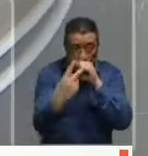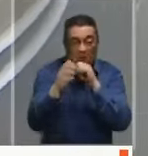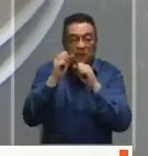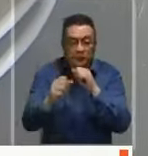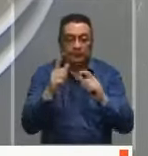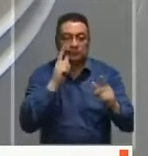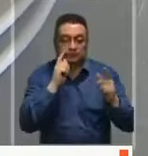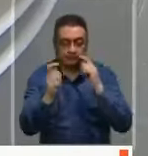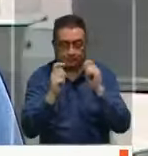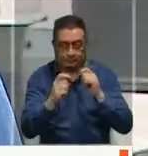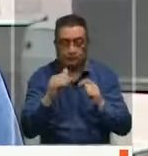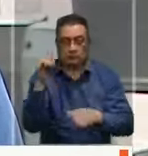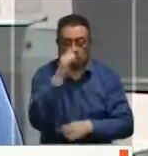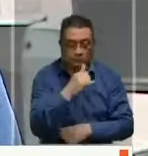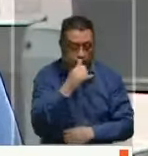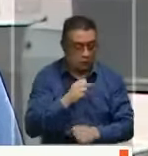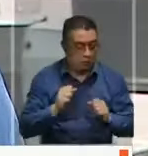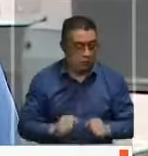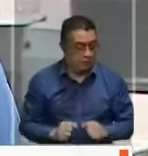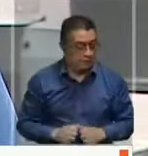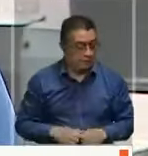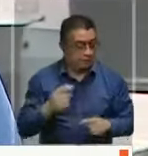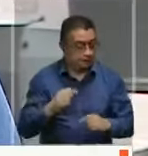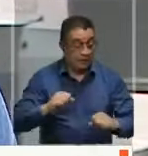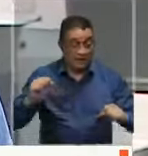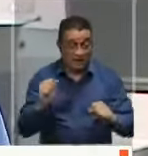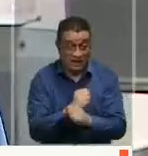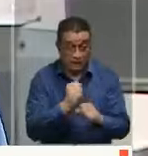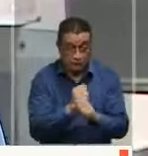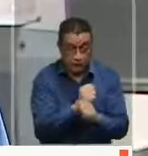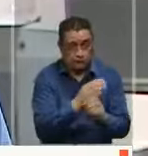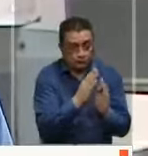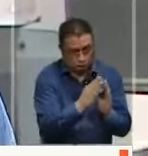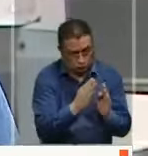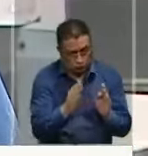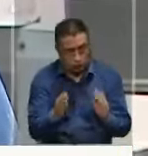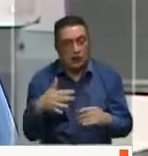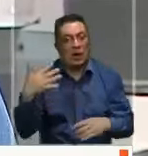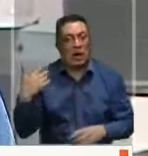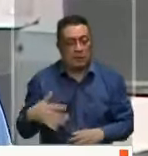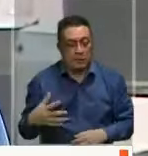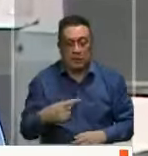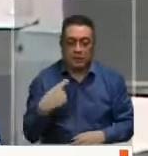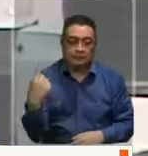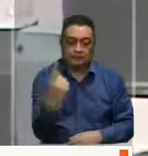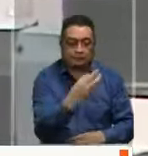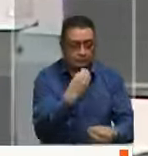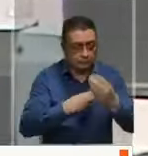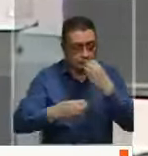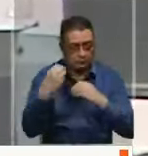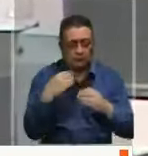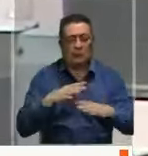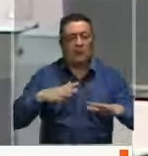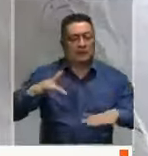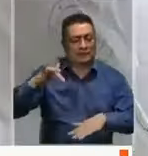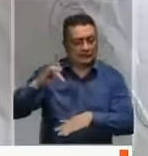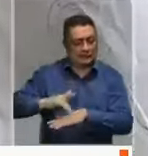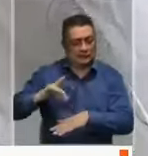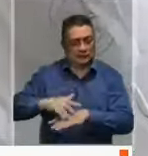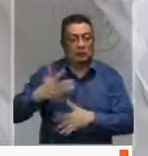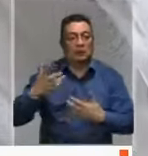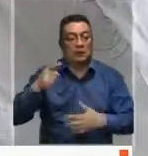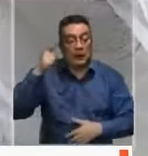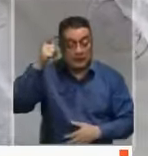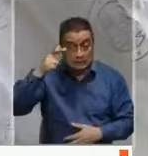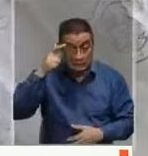de contaminación. La cadena de frío es vital, la verdad que es para todos los alimentos. Los más críticos, estamos hablando como acá en este caso de